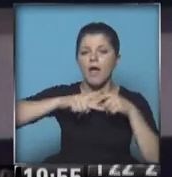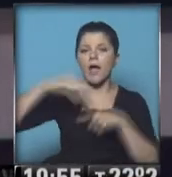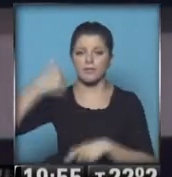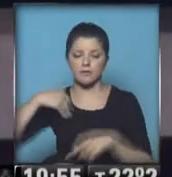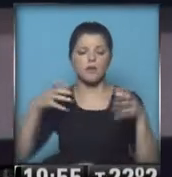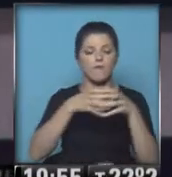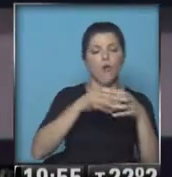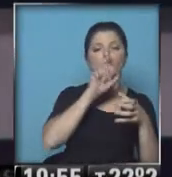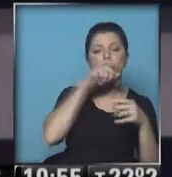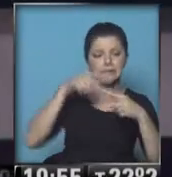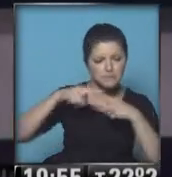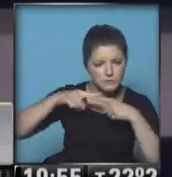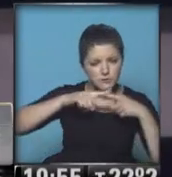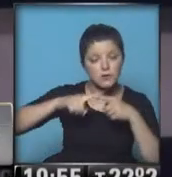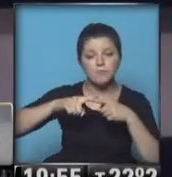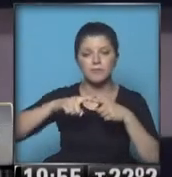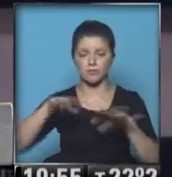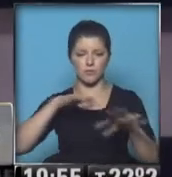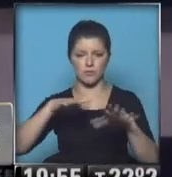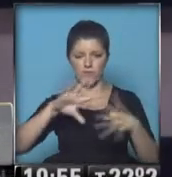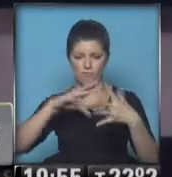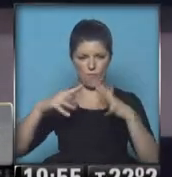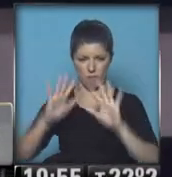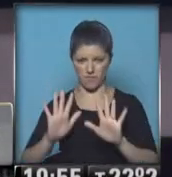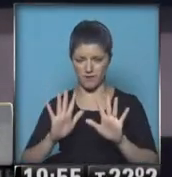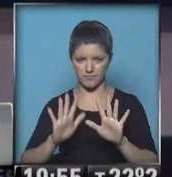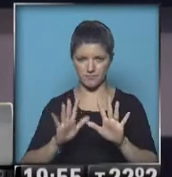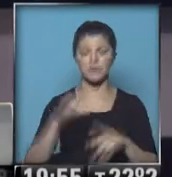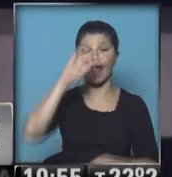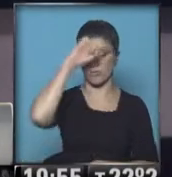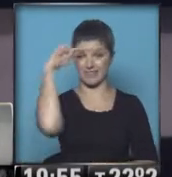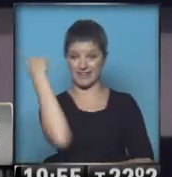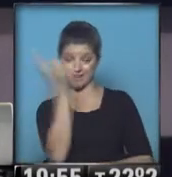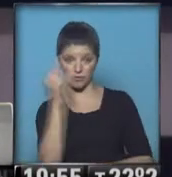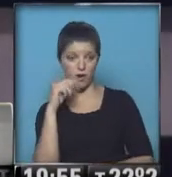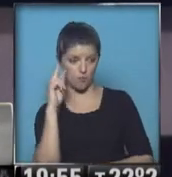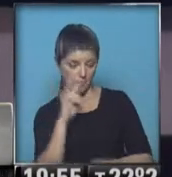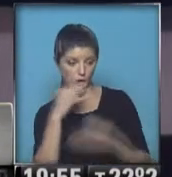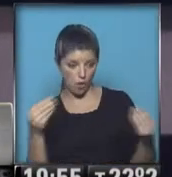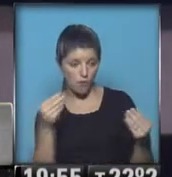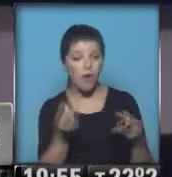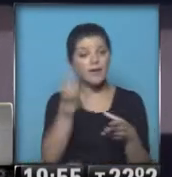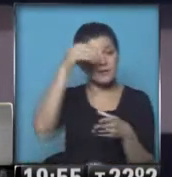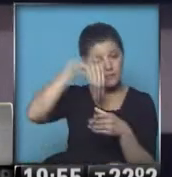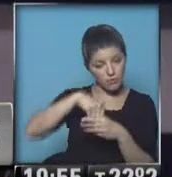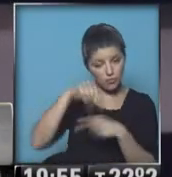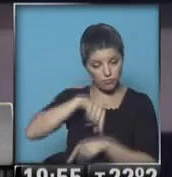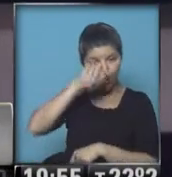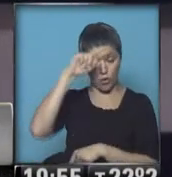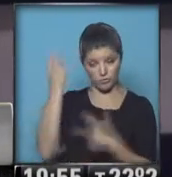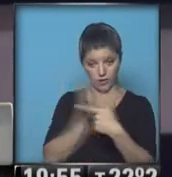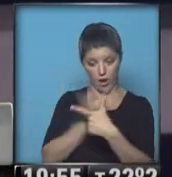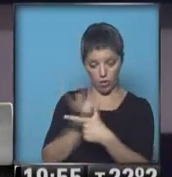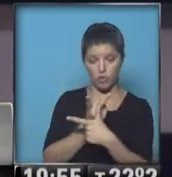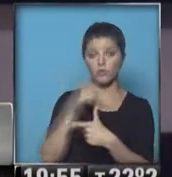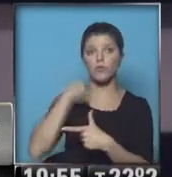con los fondos buitre, la diferente reacción que encuentra en el plano internacional y en el plano interno, en el plano nacional. Uno pensaría que